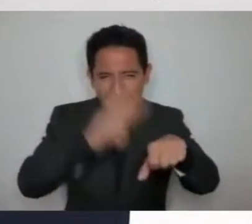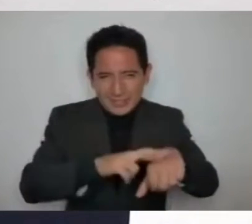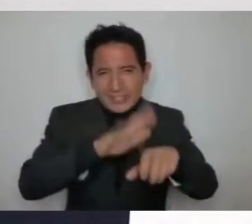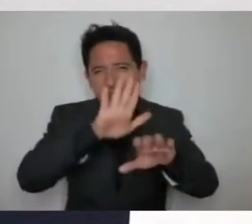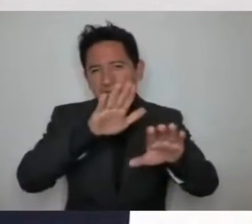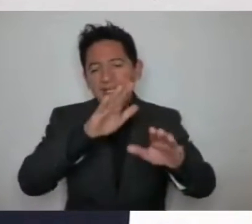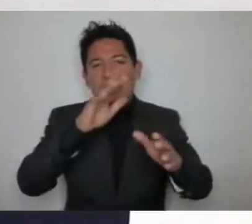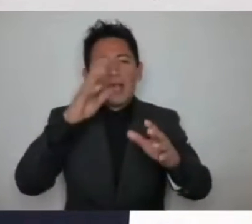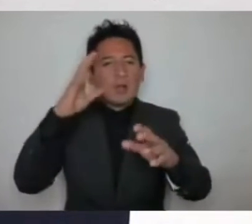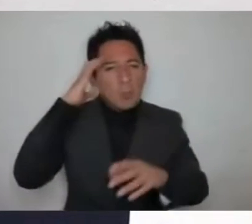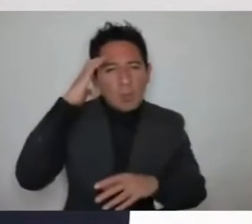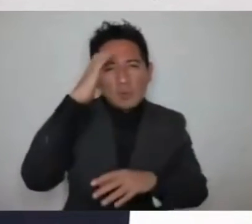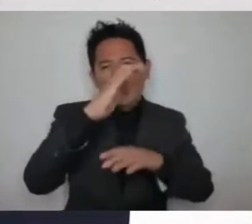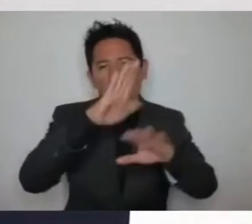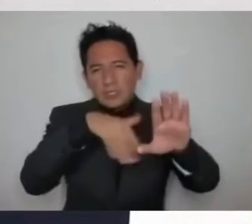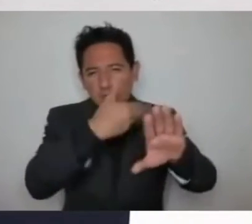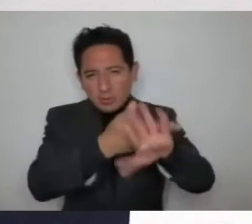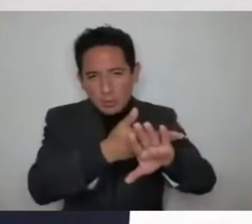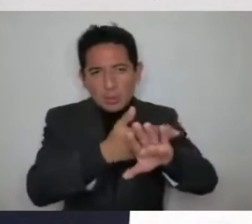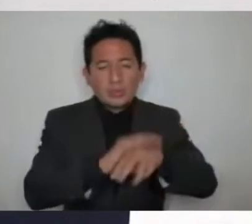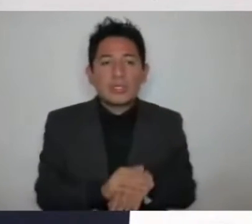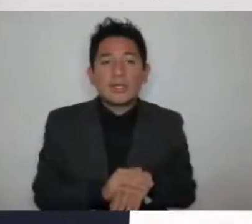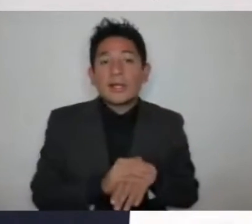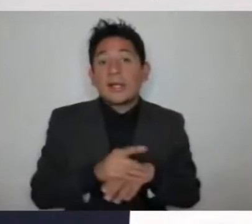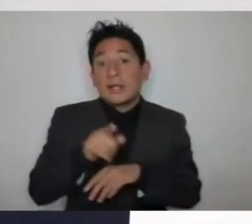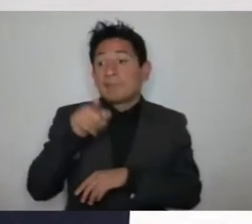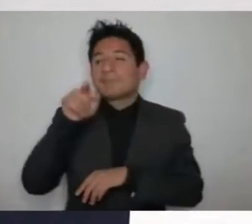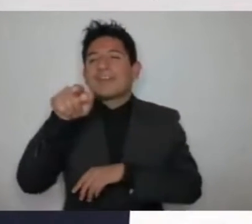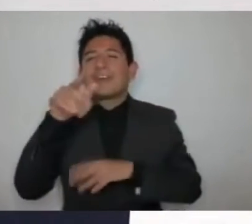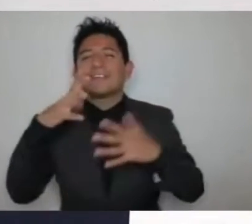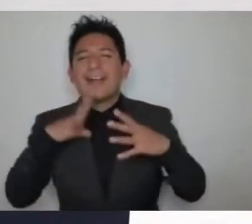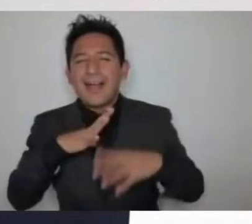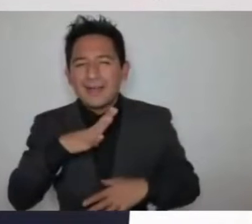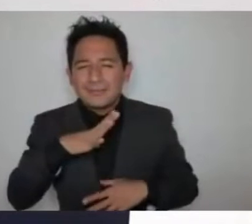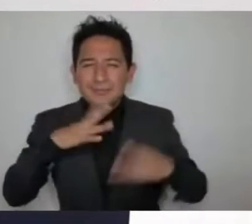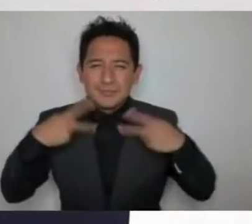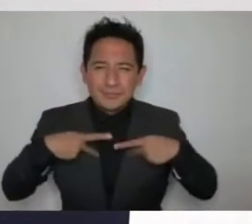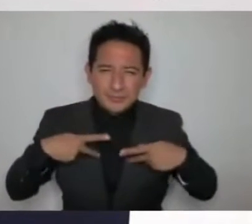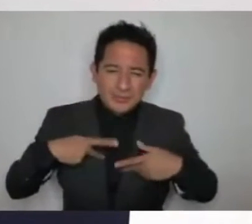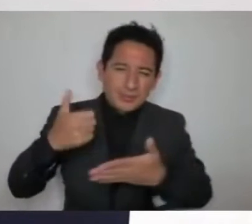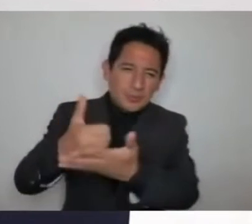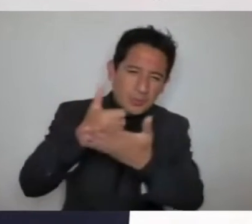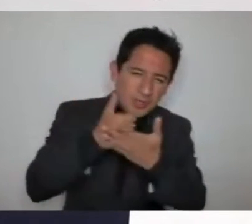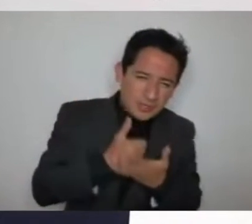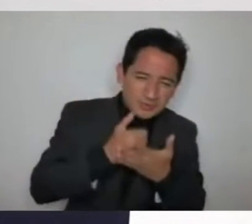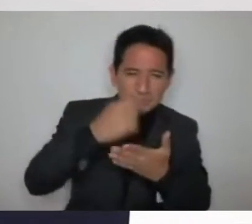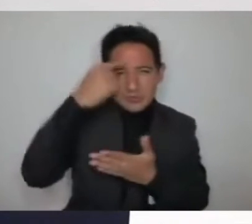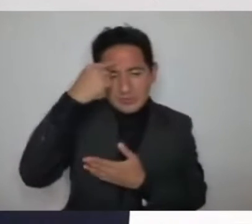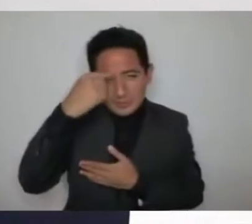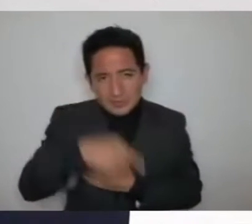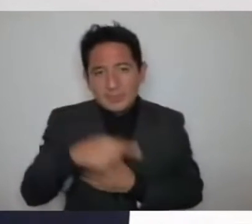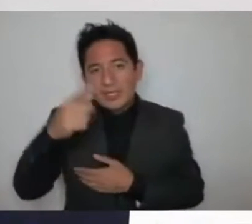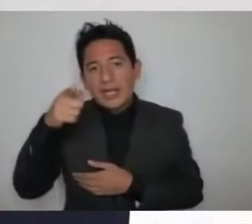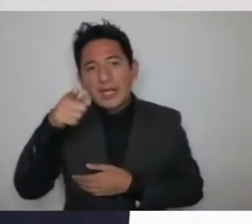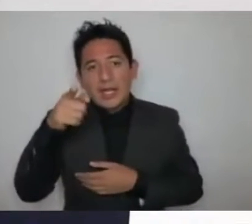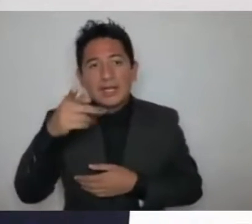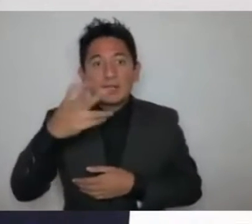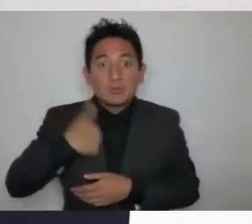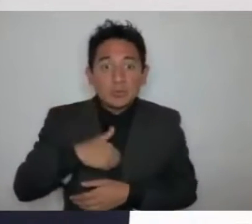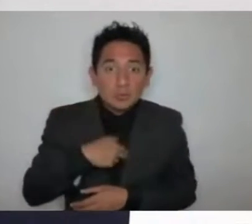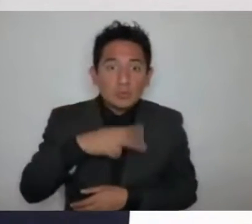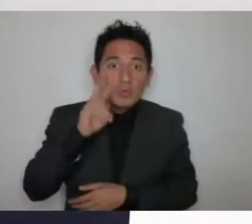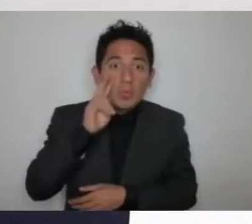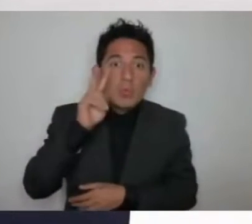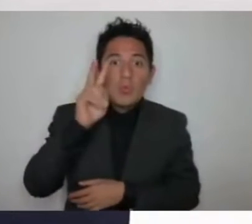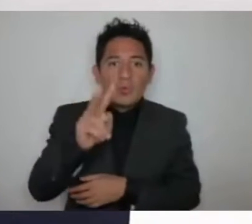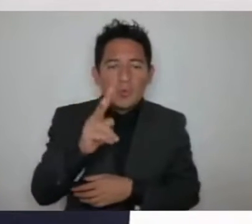constantemente de quien quien revisa las denuncias que las y los defensores nos hacen llegar y que dan cuenta que sigue siendo una realidad